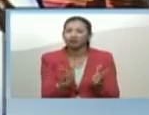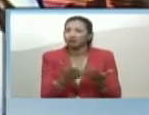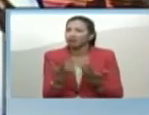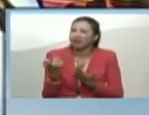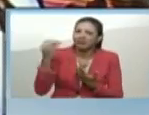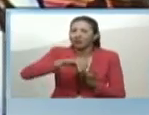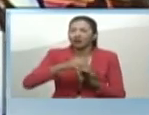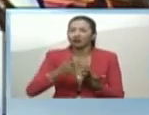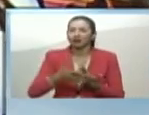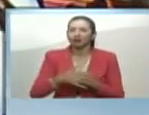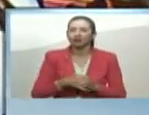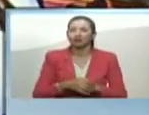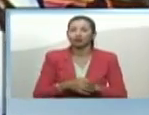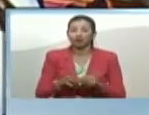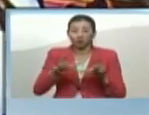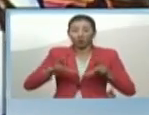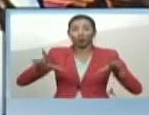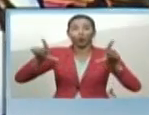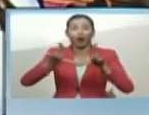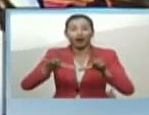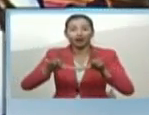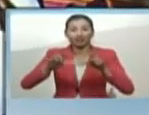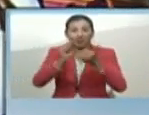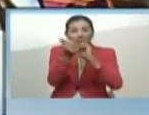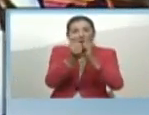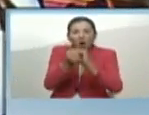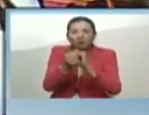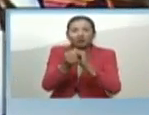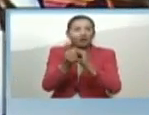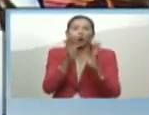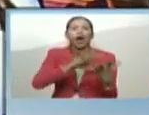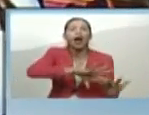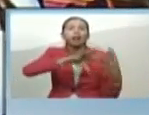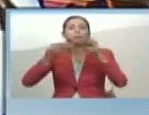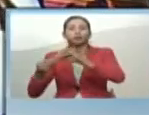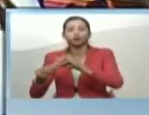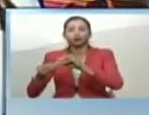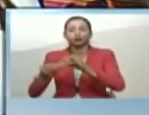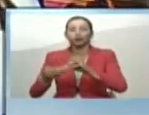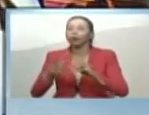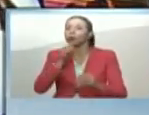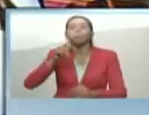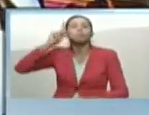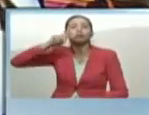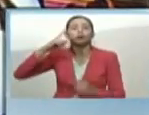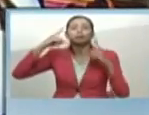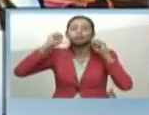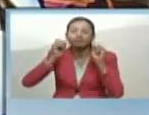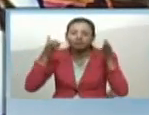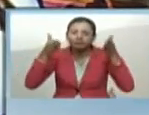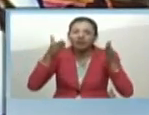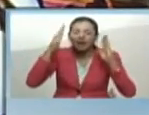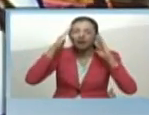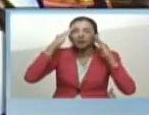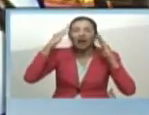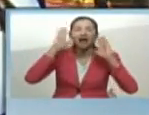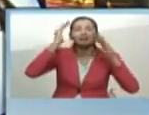las instalaciones deportivas ningunas son accesibles no hay entrenadores en la discapacidad de ninguna